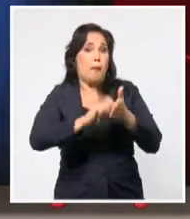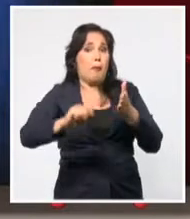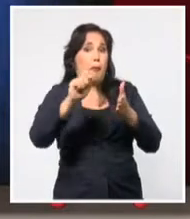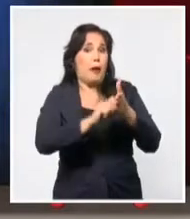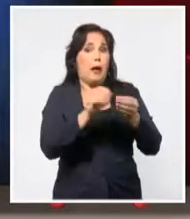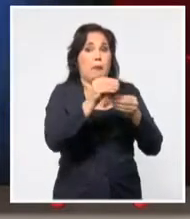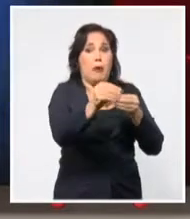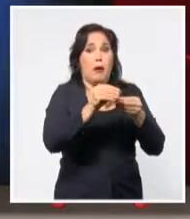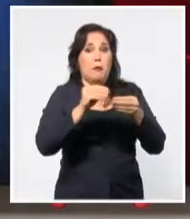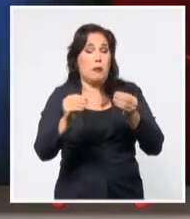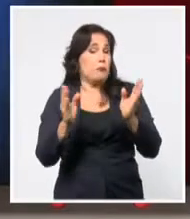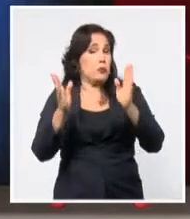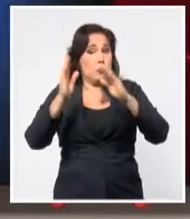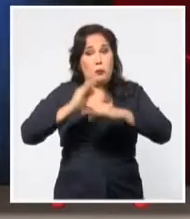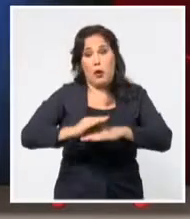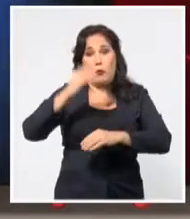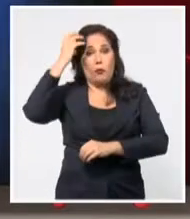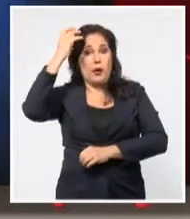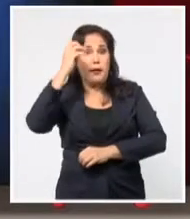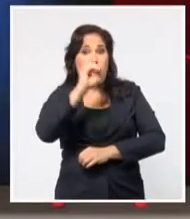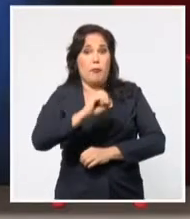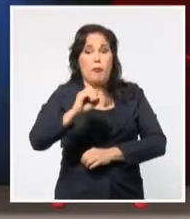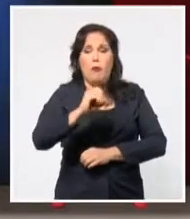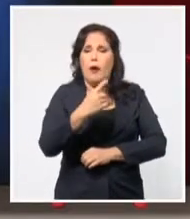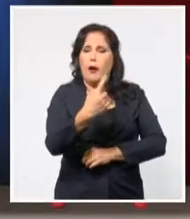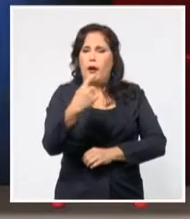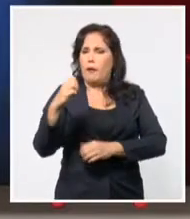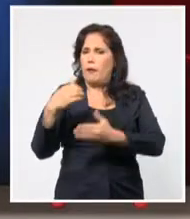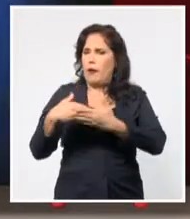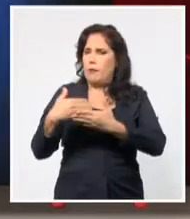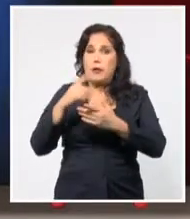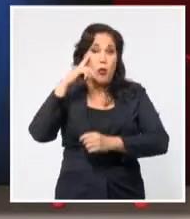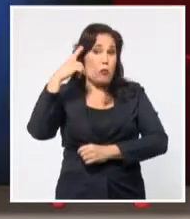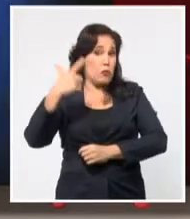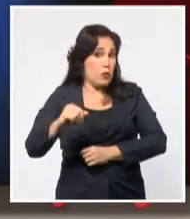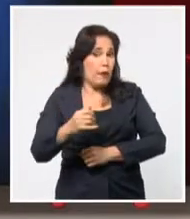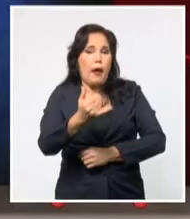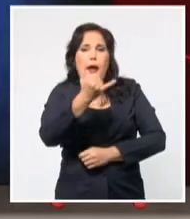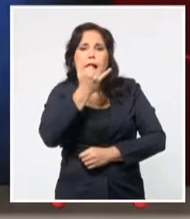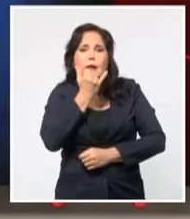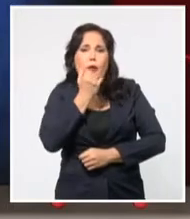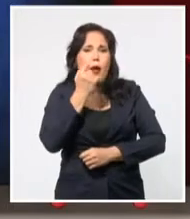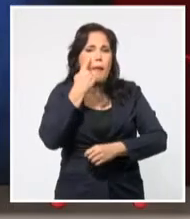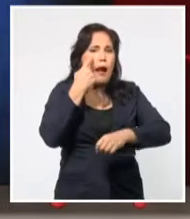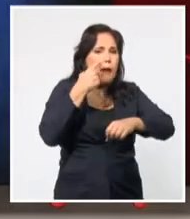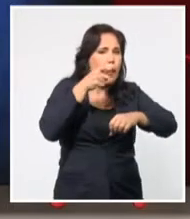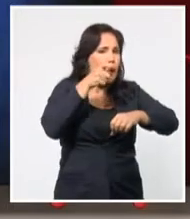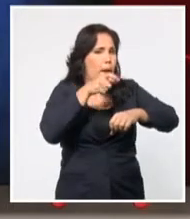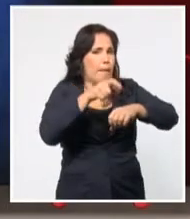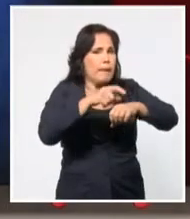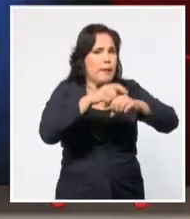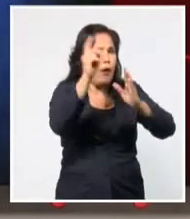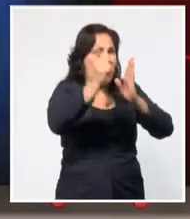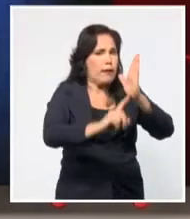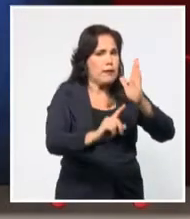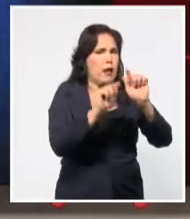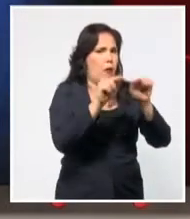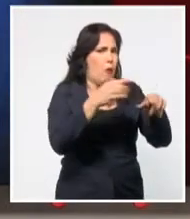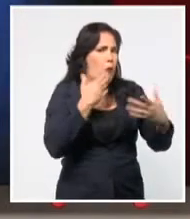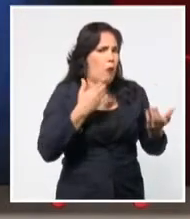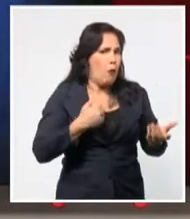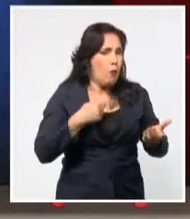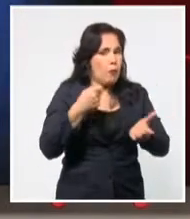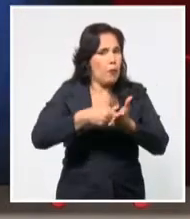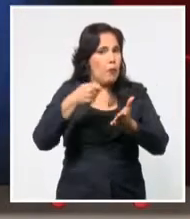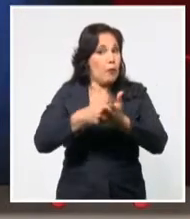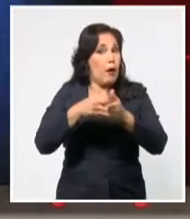a metro de los organismos a cada una de sus entidades, los errores en la lectura y hasta en el pago. En este espacio, en